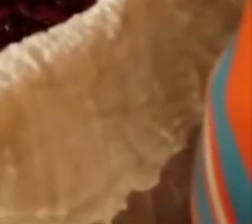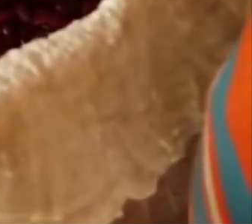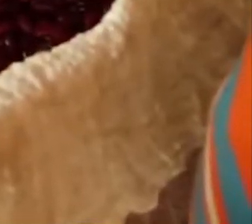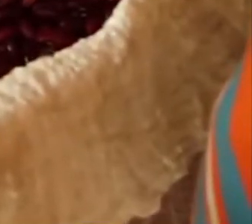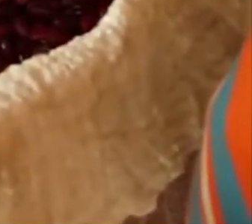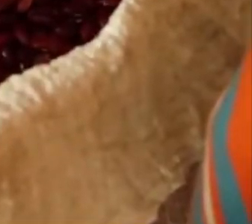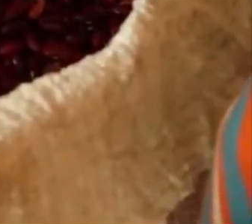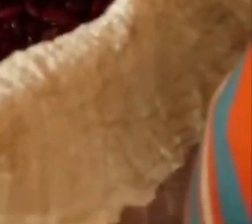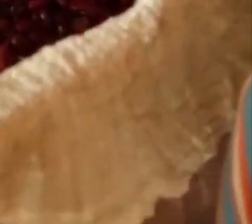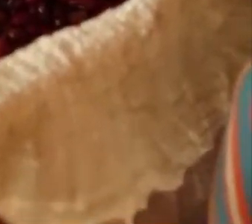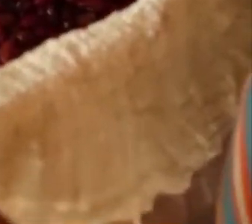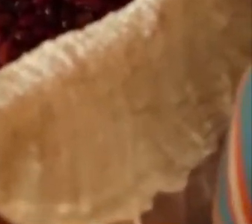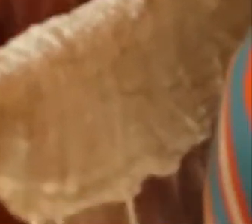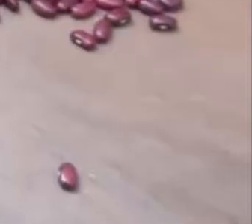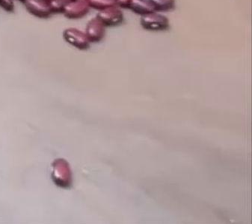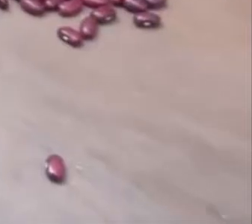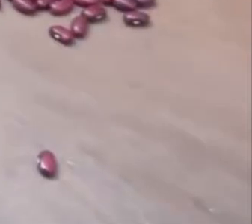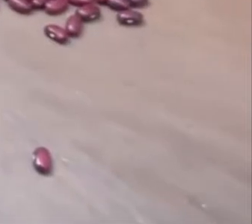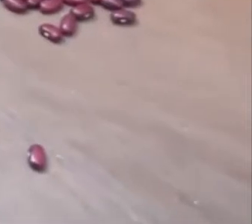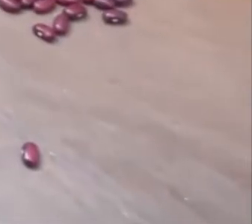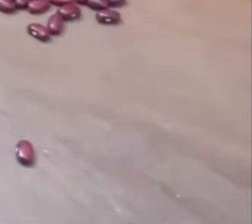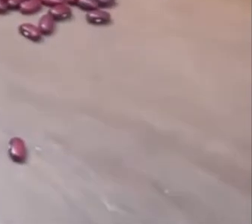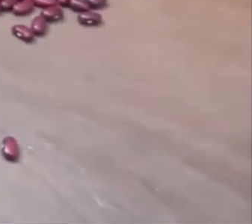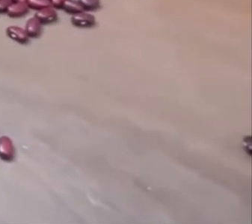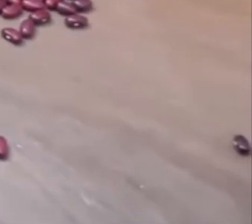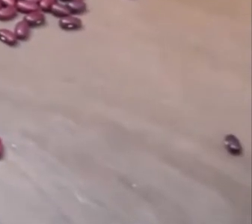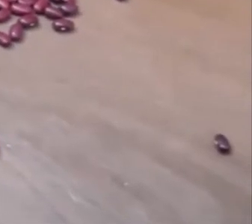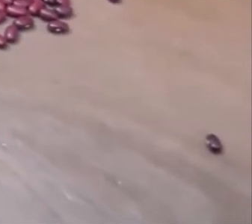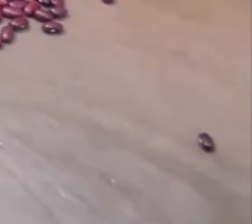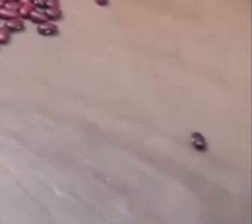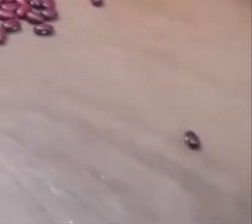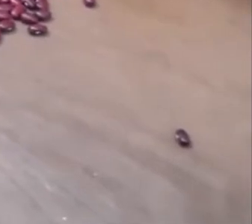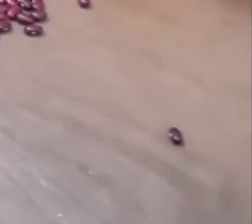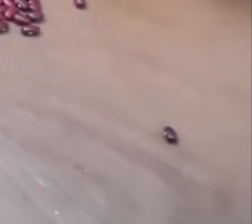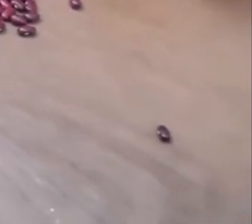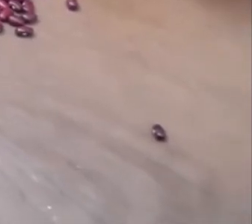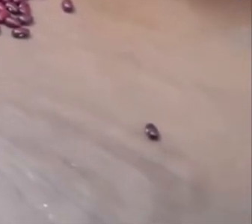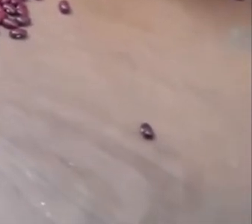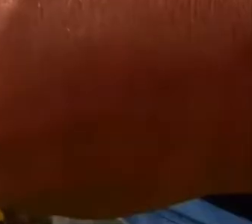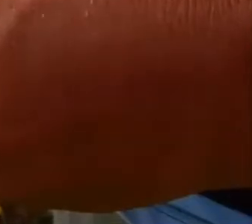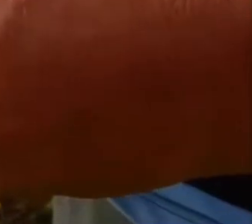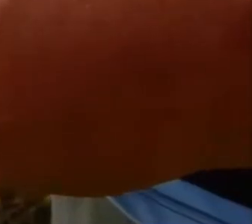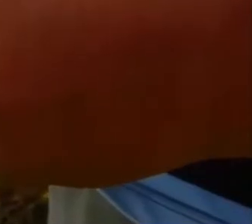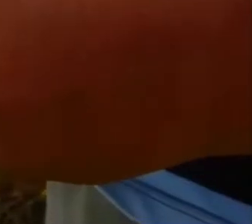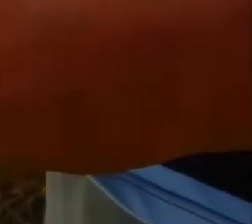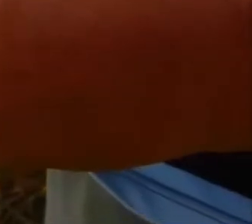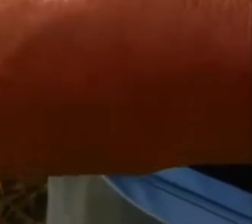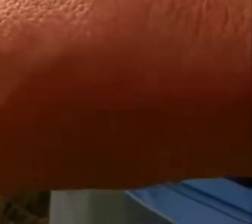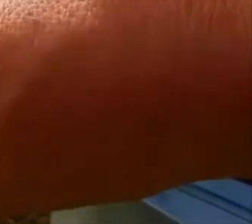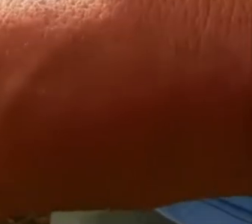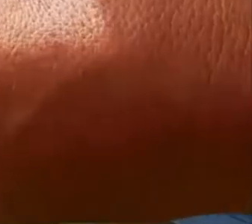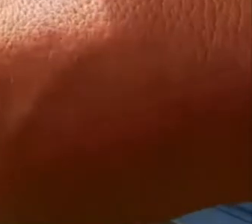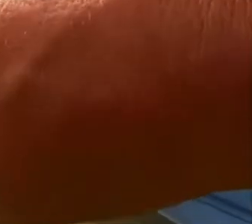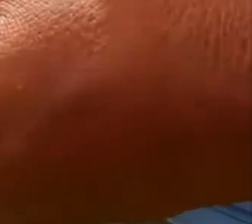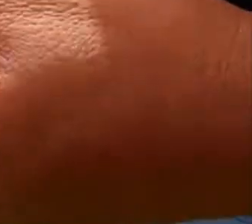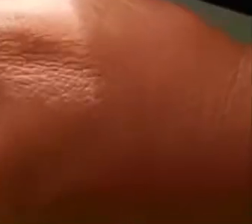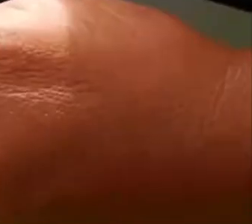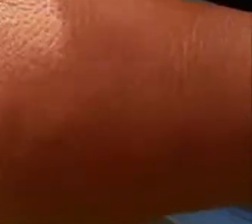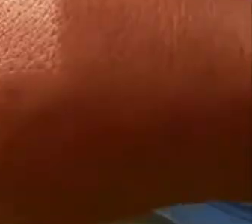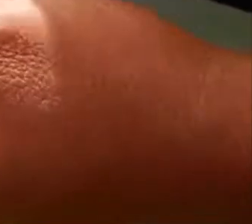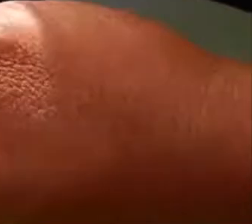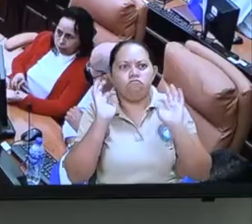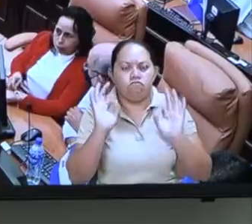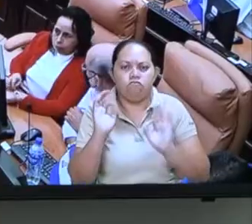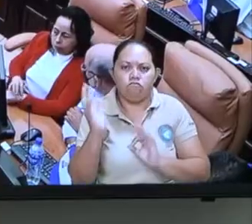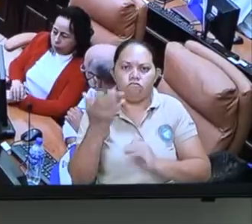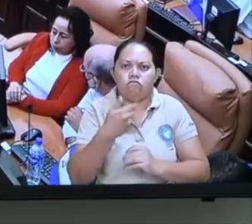en lo que va del año 2022, logrando mantener abastecido el consumo nacional y